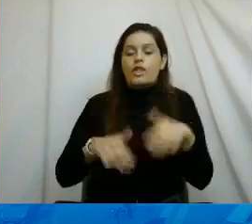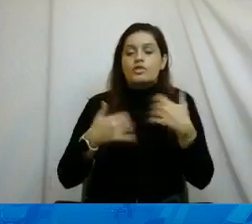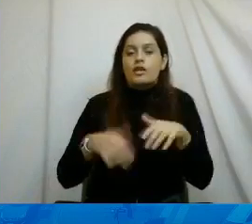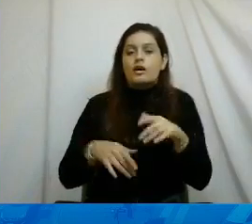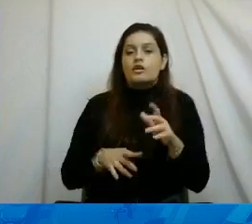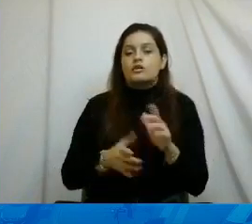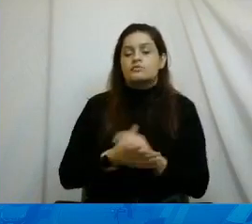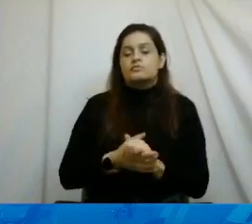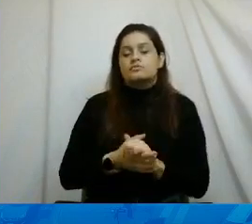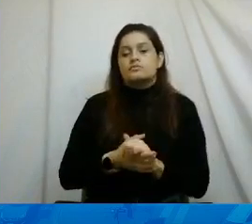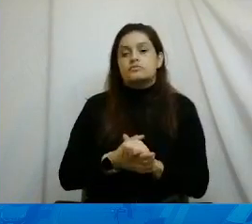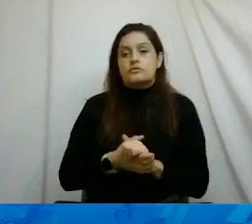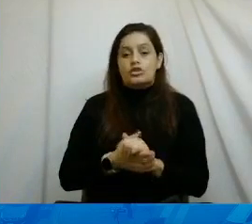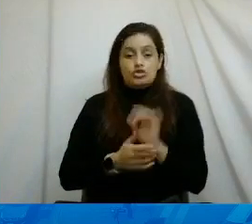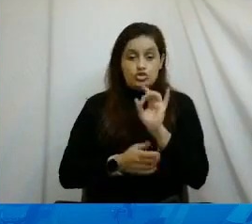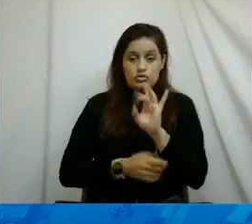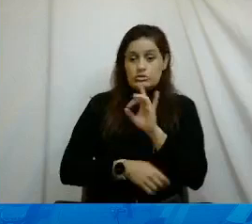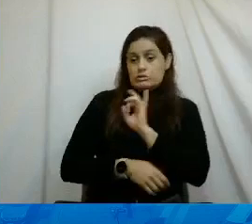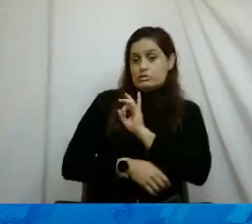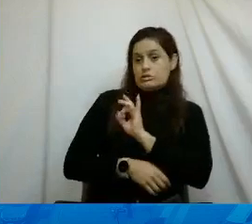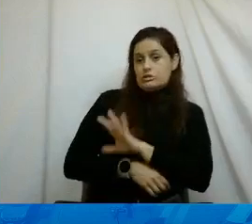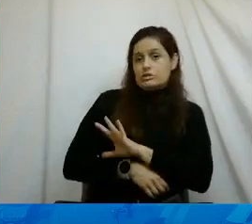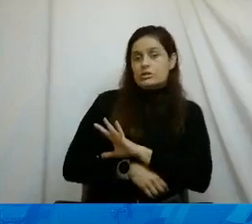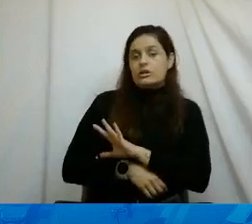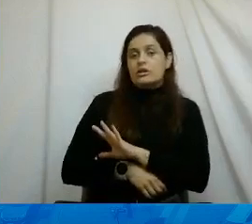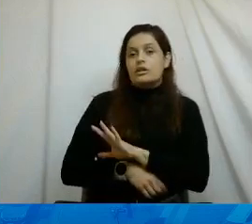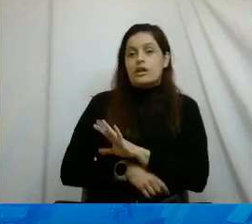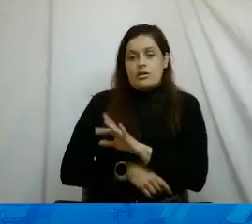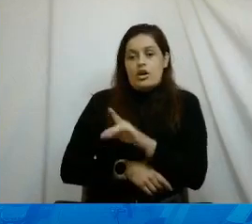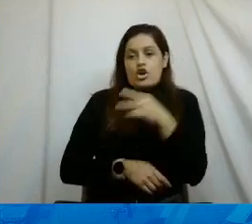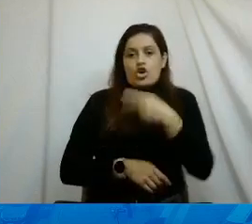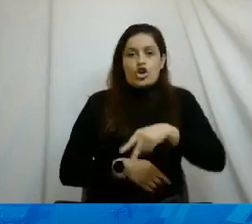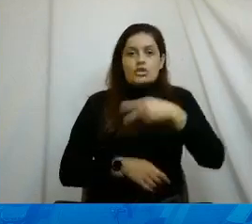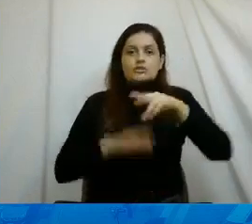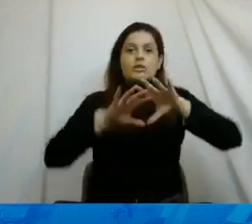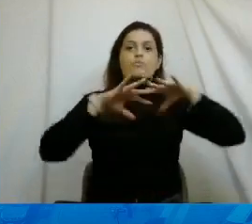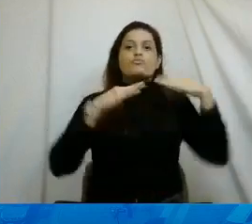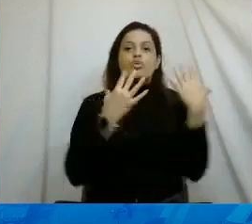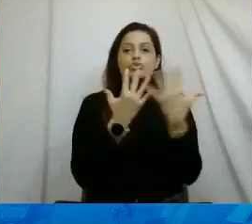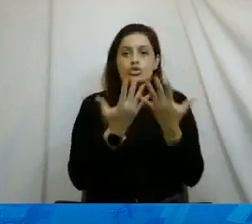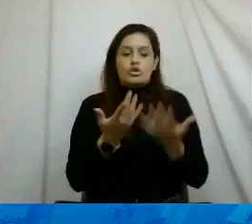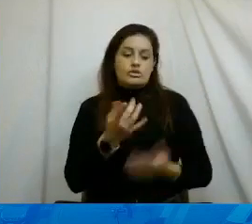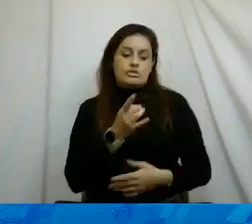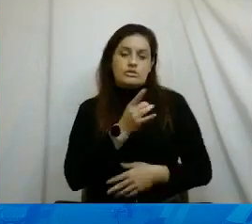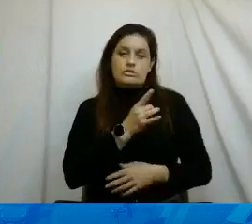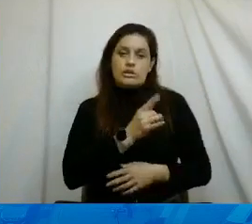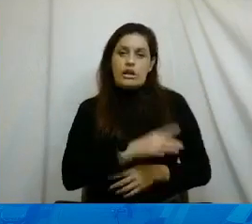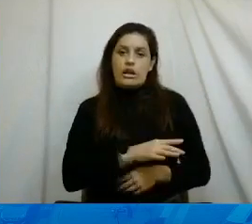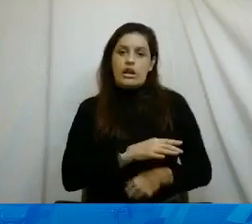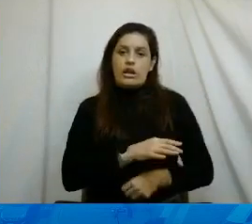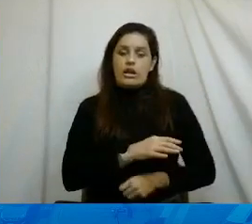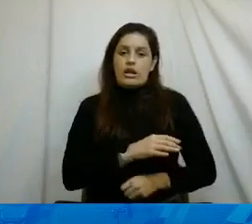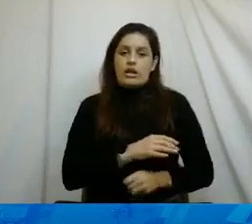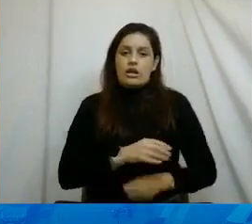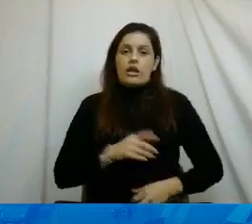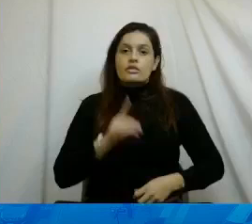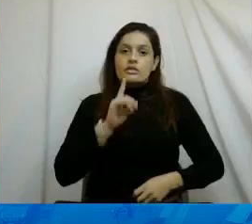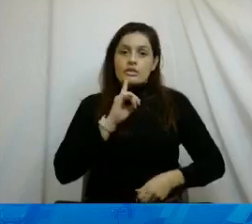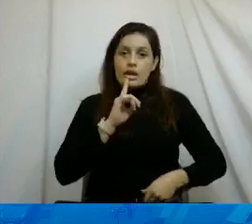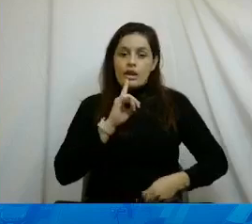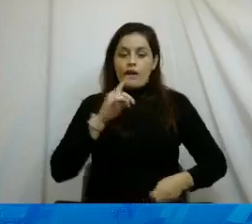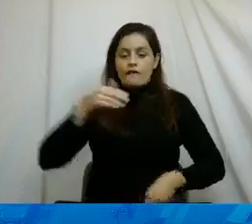para nuestro país, sino que es una noticia ya en el mundo de que en Chile va a haber un plebiscito